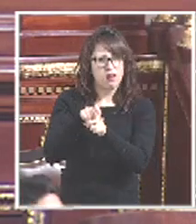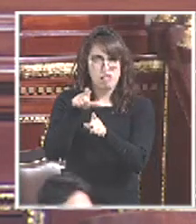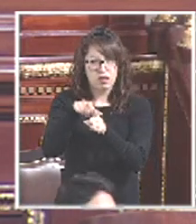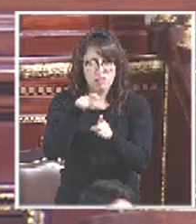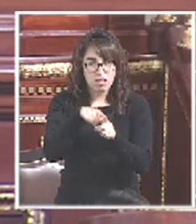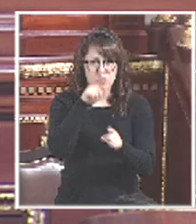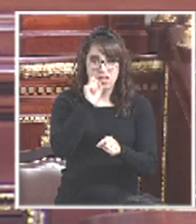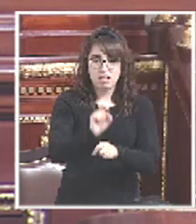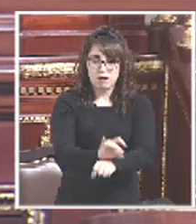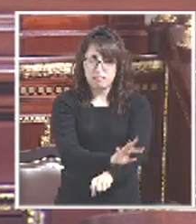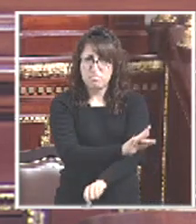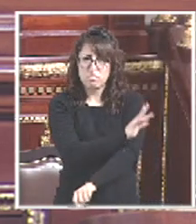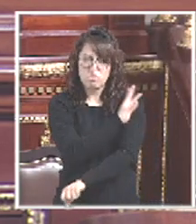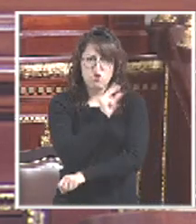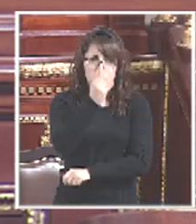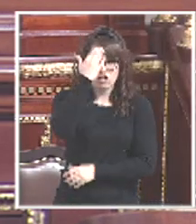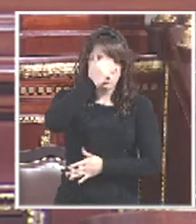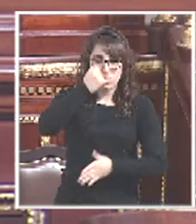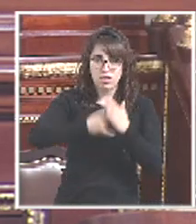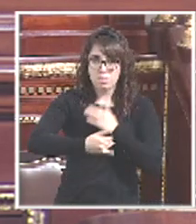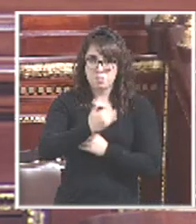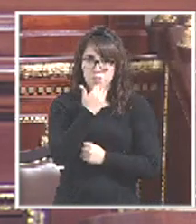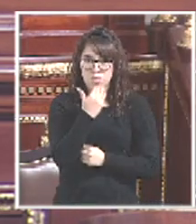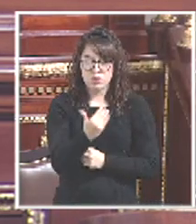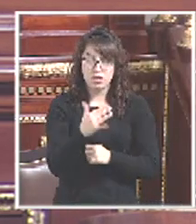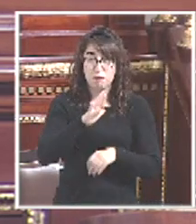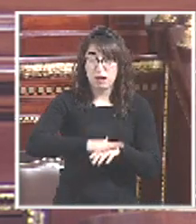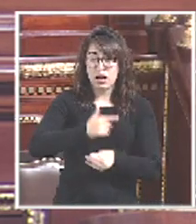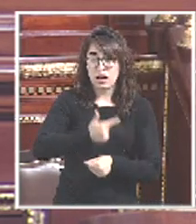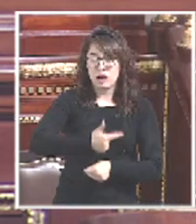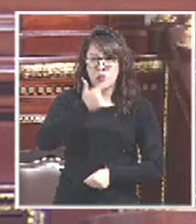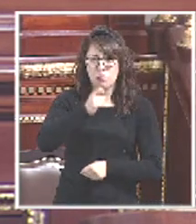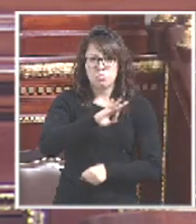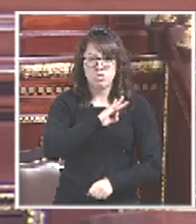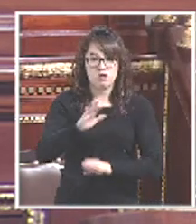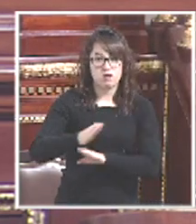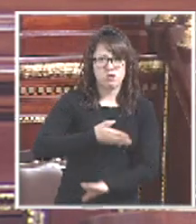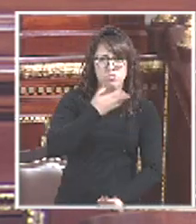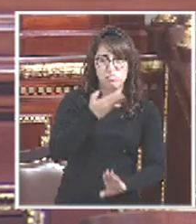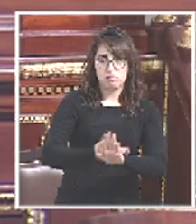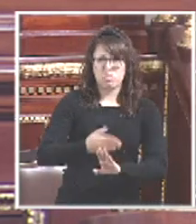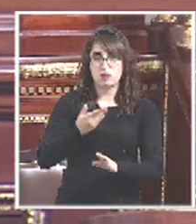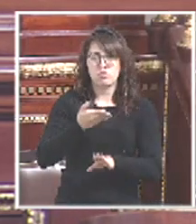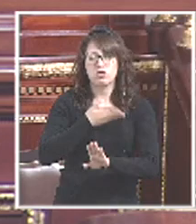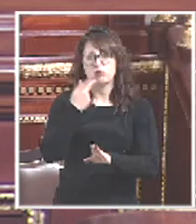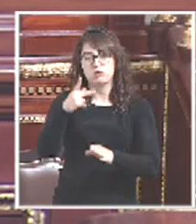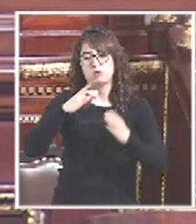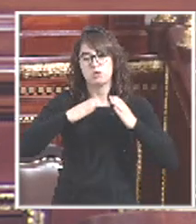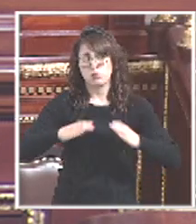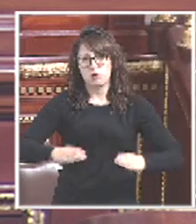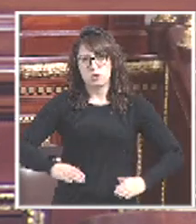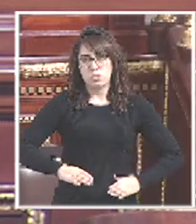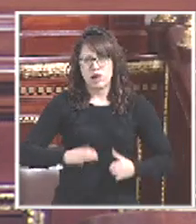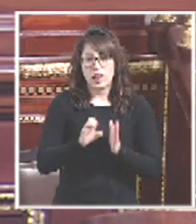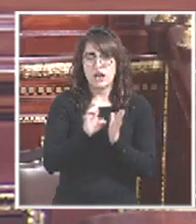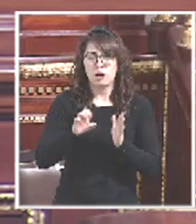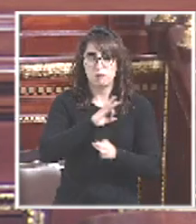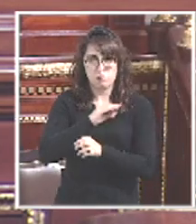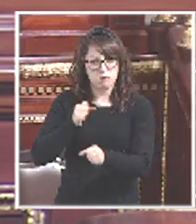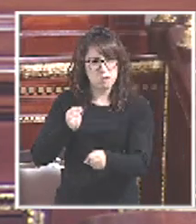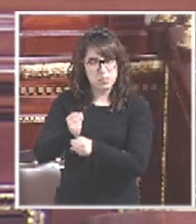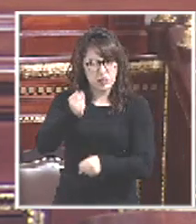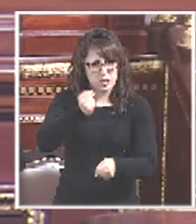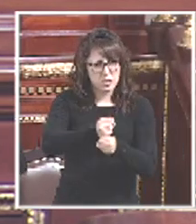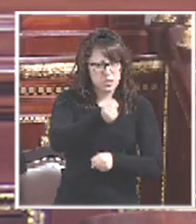emociones, el desempeño escolar y en casos más graves se atenta contra la integridad física de las víctimas, por ejemplo, golpes